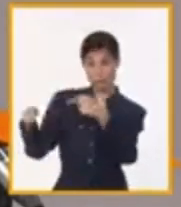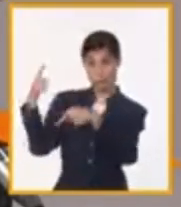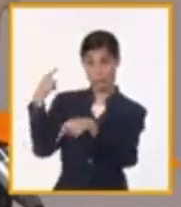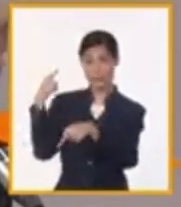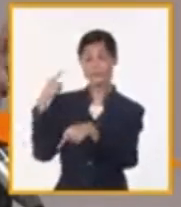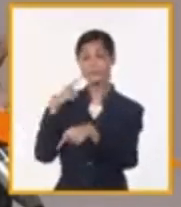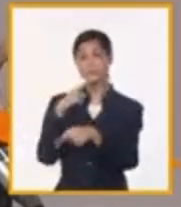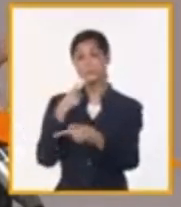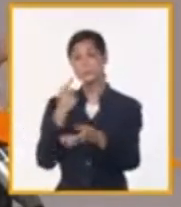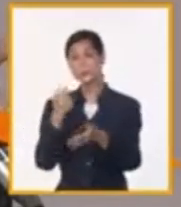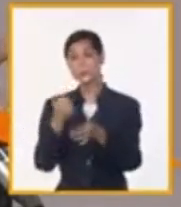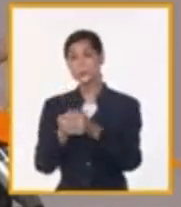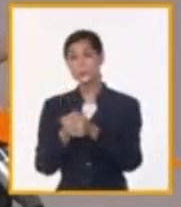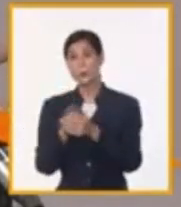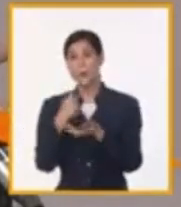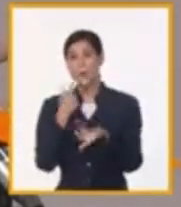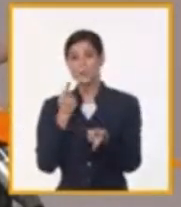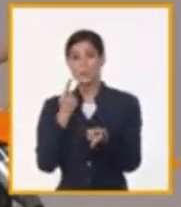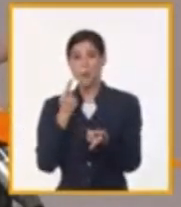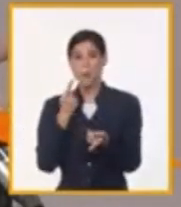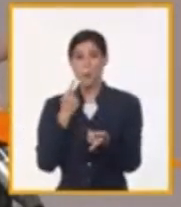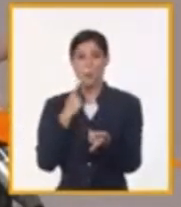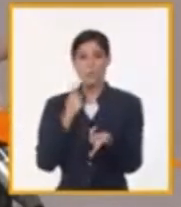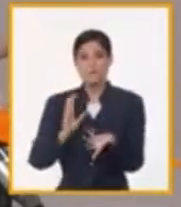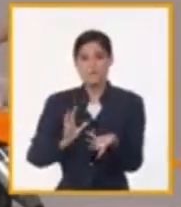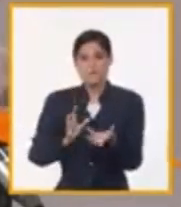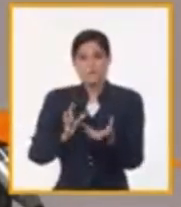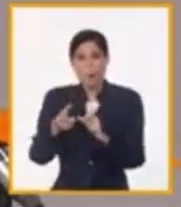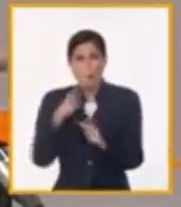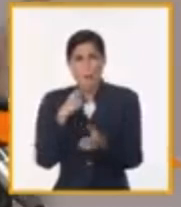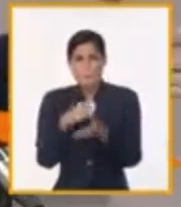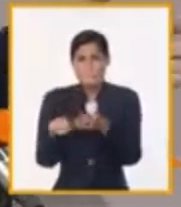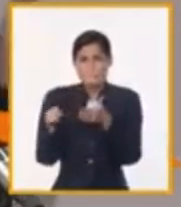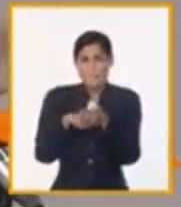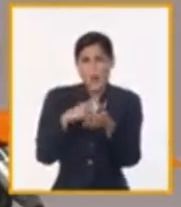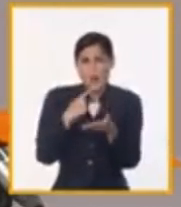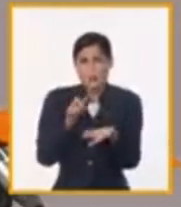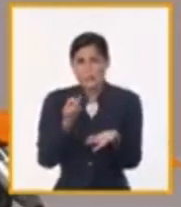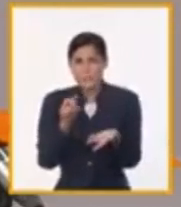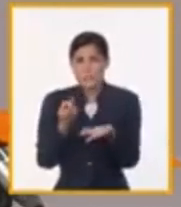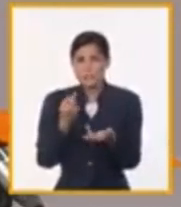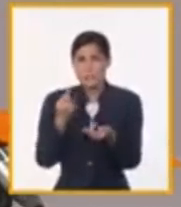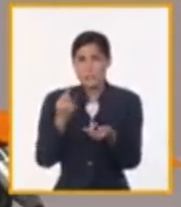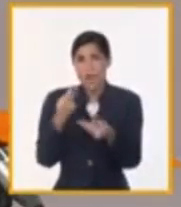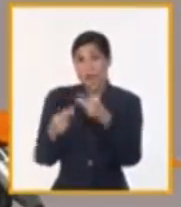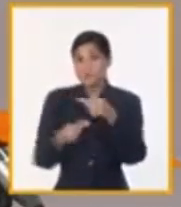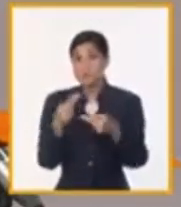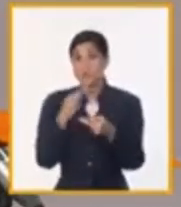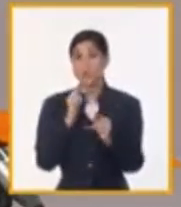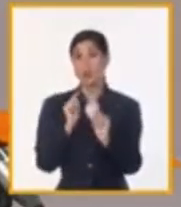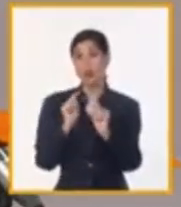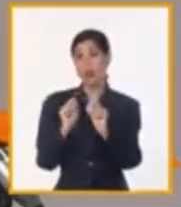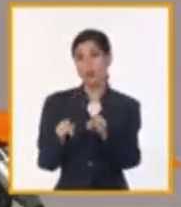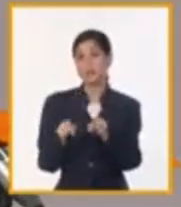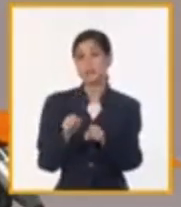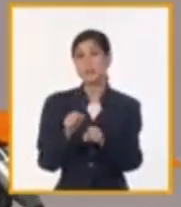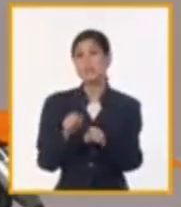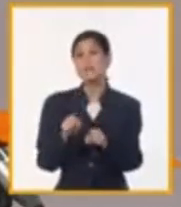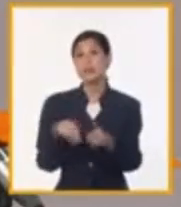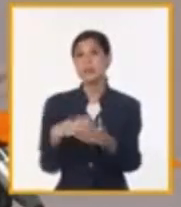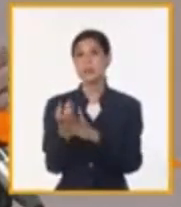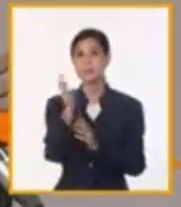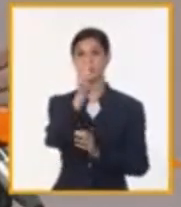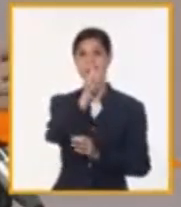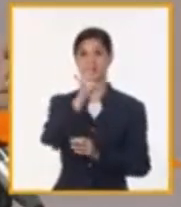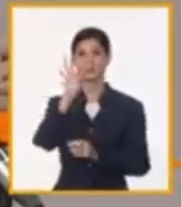otra de las jugadas magistrales del chavismo en las últimas semanas luego de las elecciones del pasado 28 de Julio